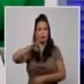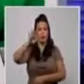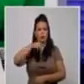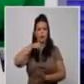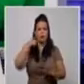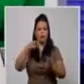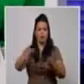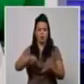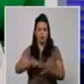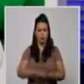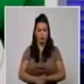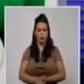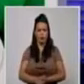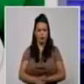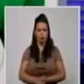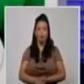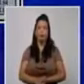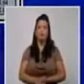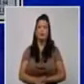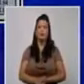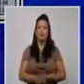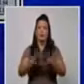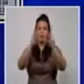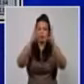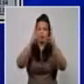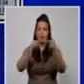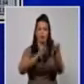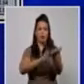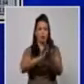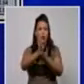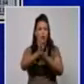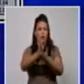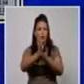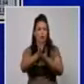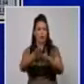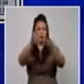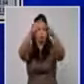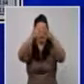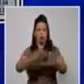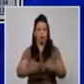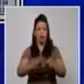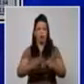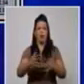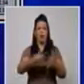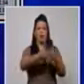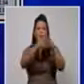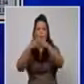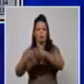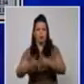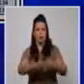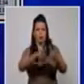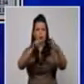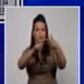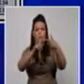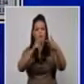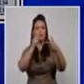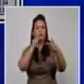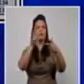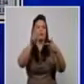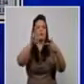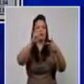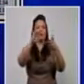En el mundo, la lista sigue encabezada por Estados Unidos, con más de 26 millones de